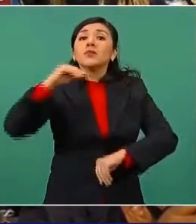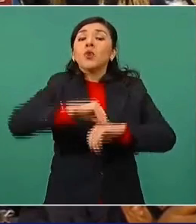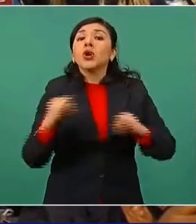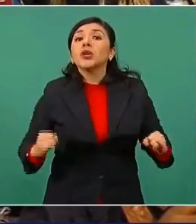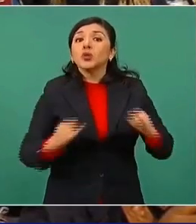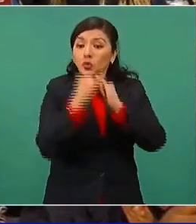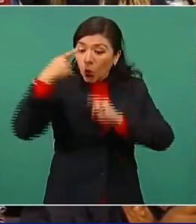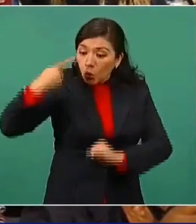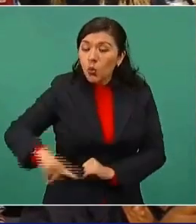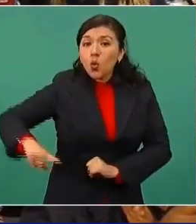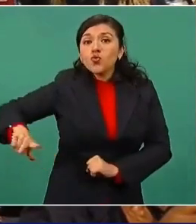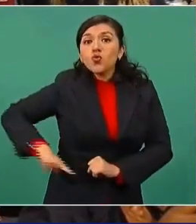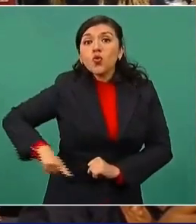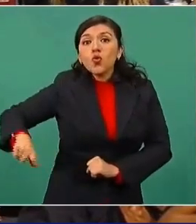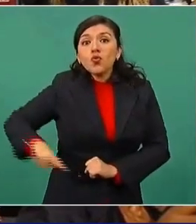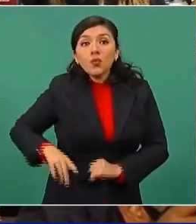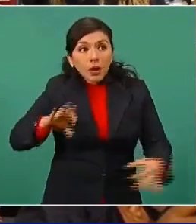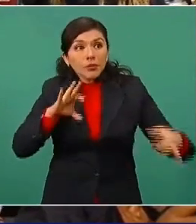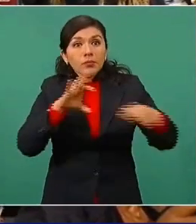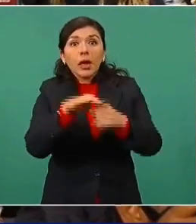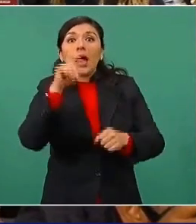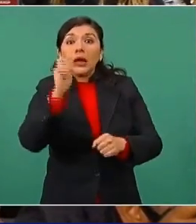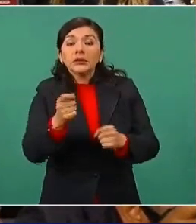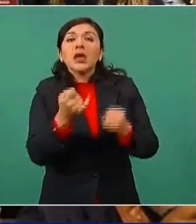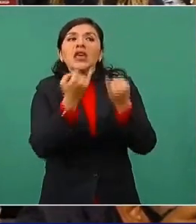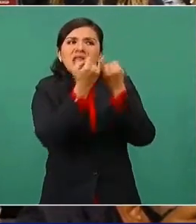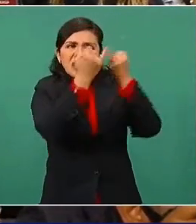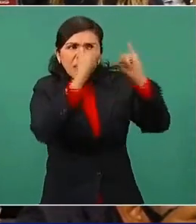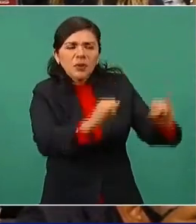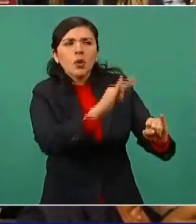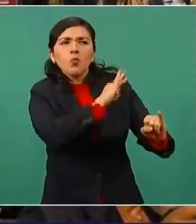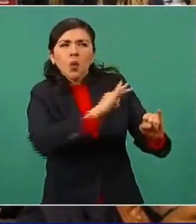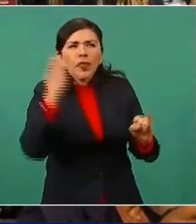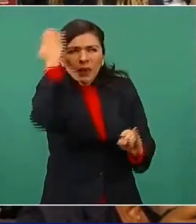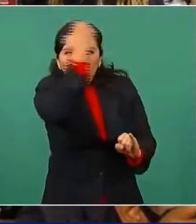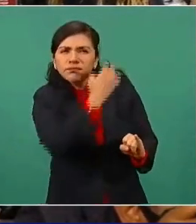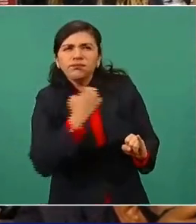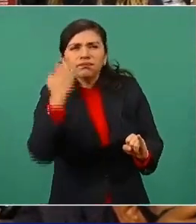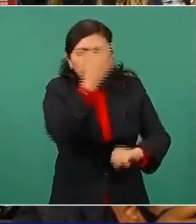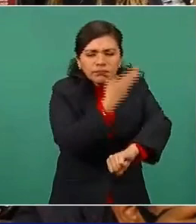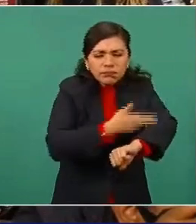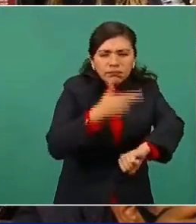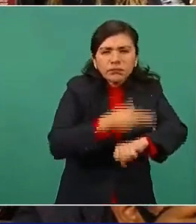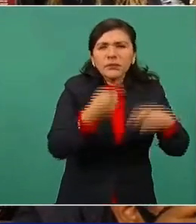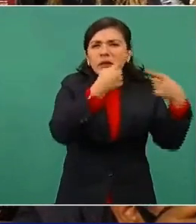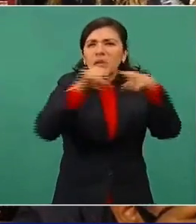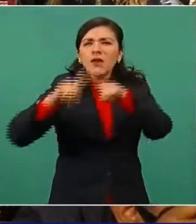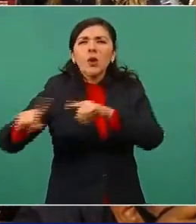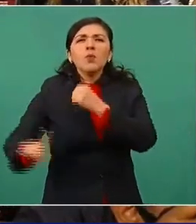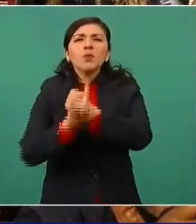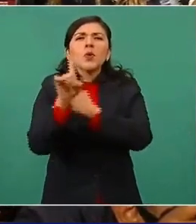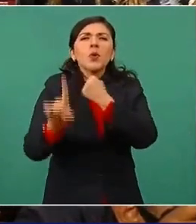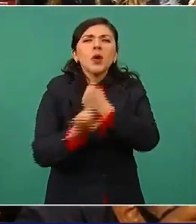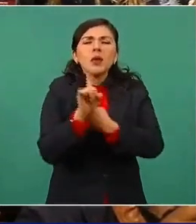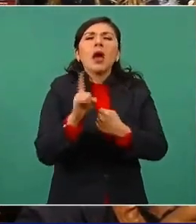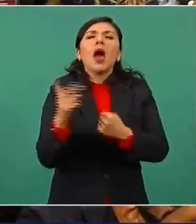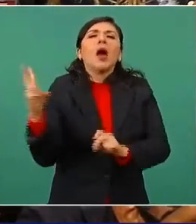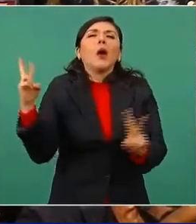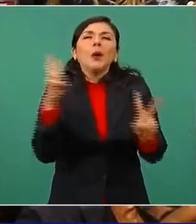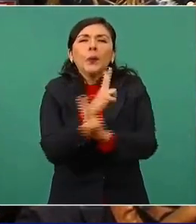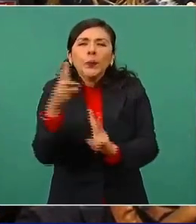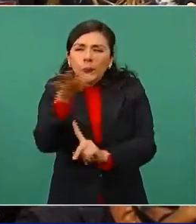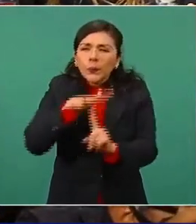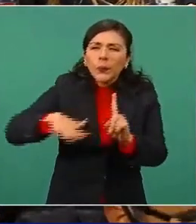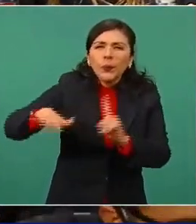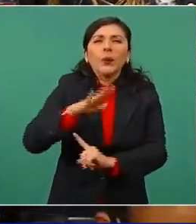del Estado que tenga independencia de criterio para analizar los problemas ecológicos, porque la es Ecología y